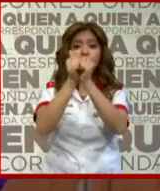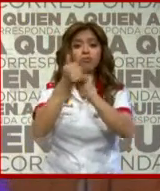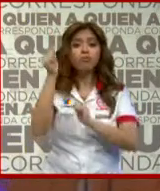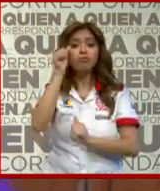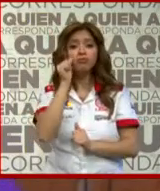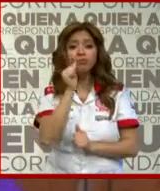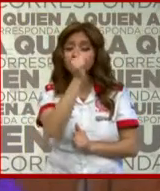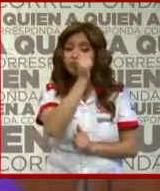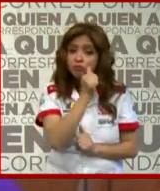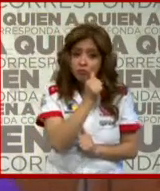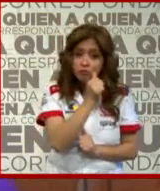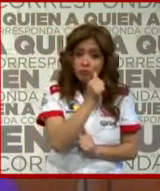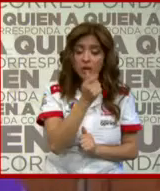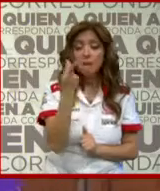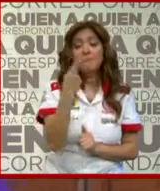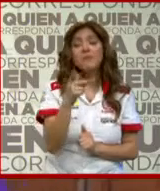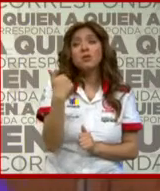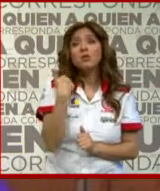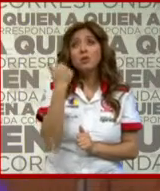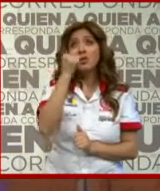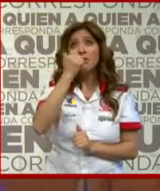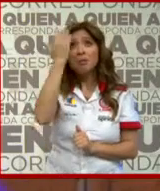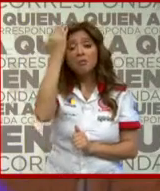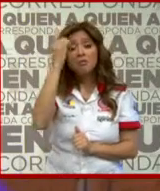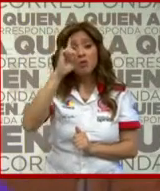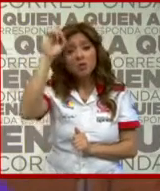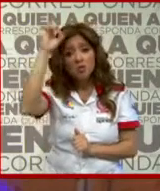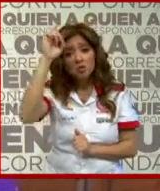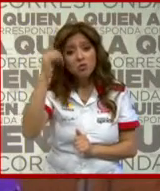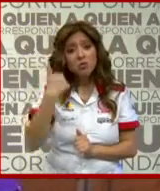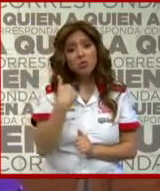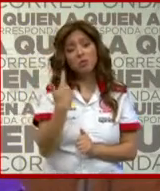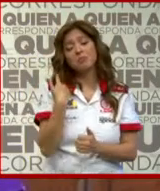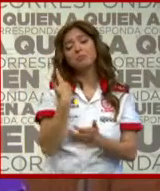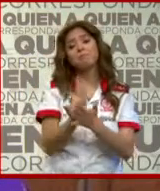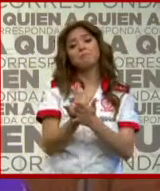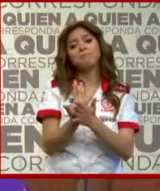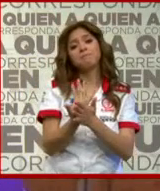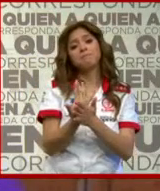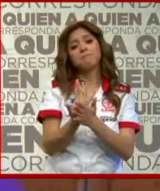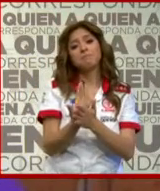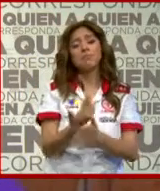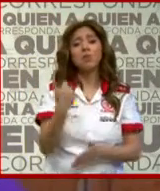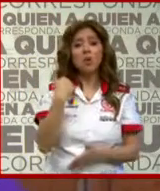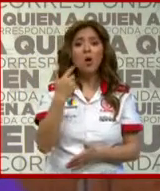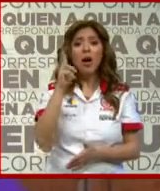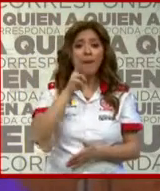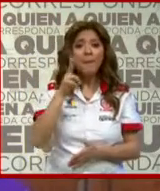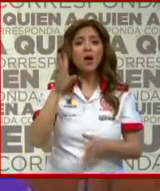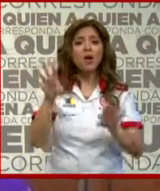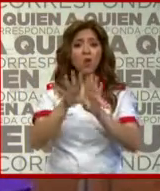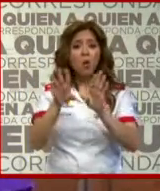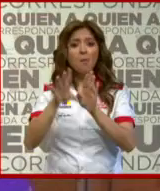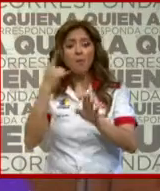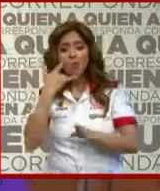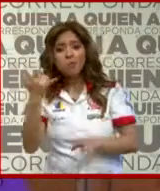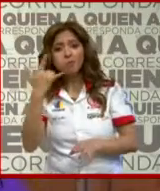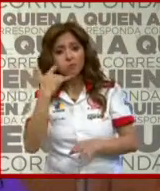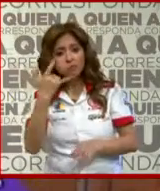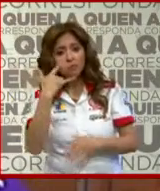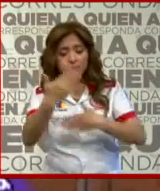siempre apuesto a Diosito, pues me tuve que aplicar la radiación. Acomodar el lugar, lo mandé a